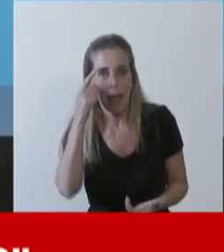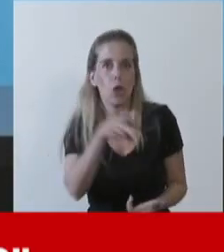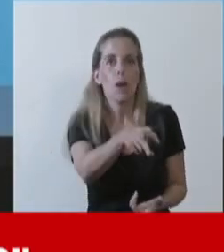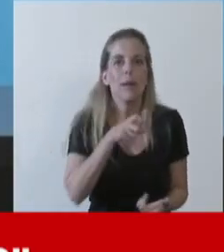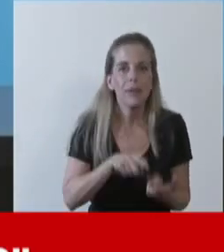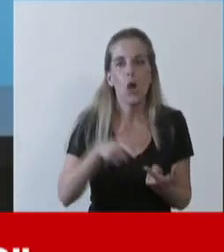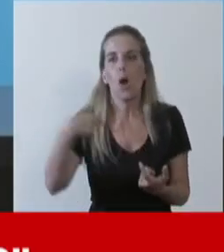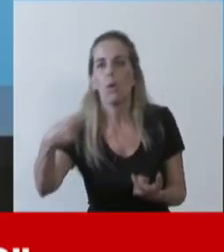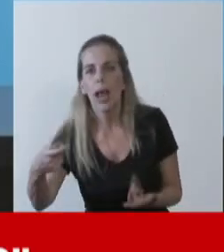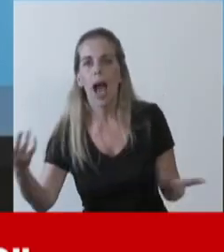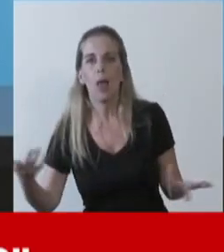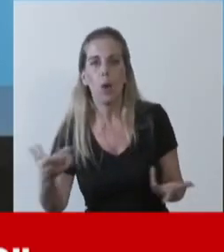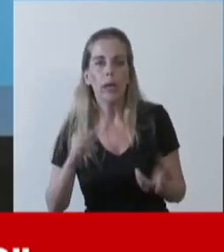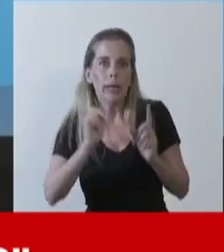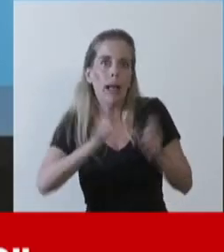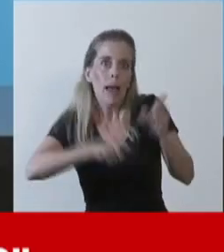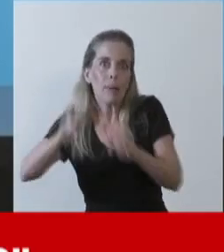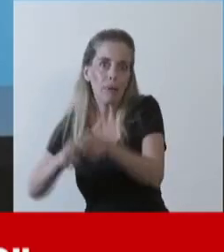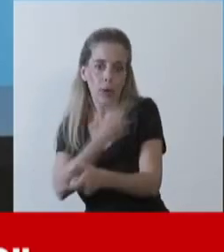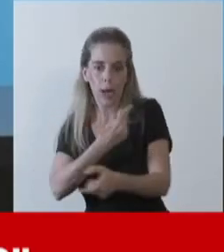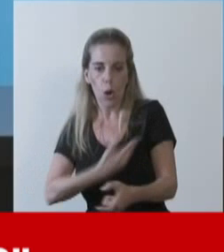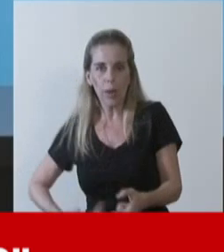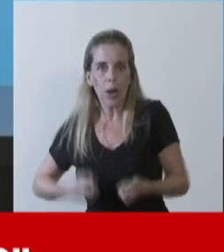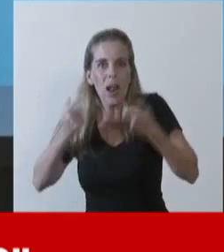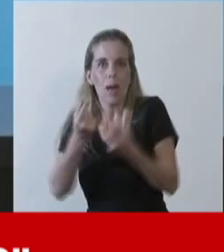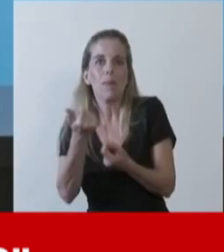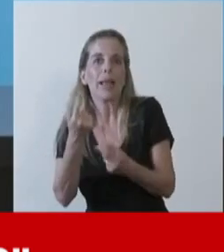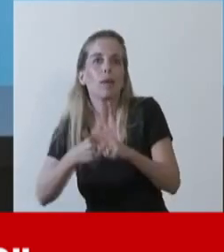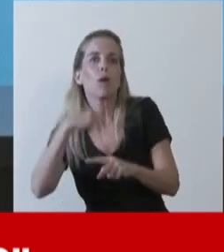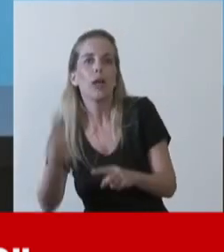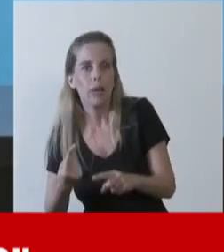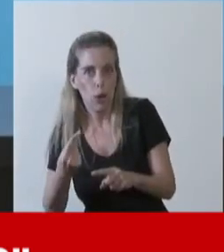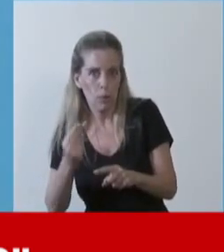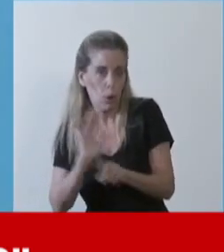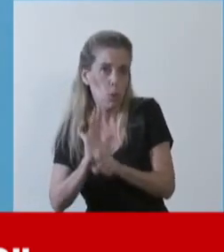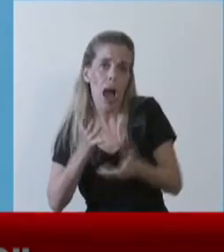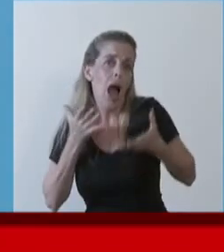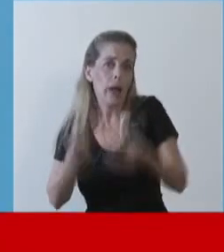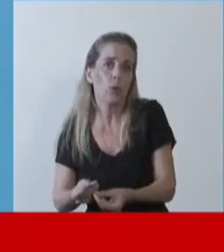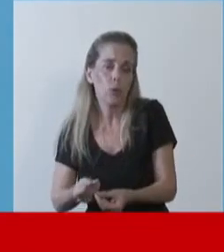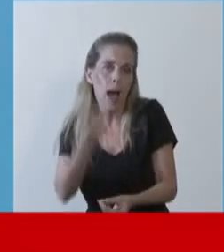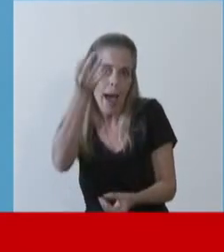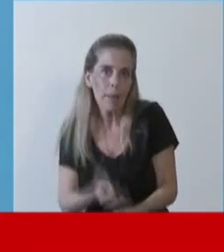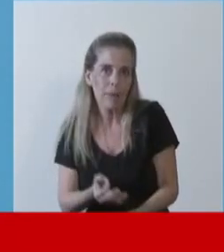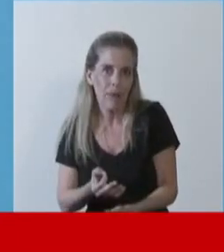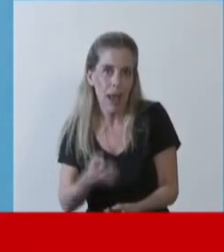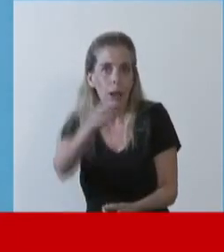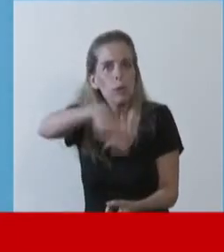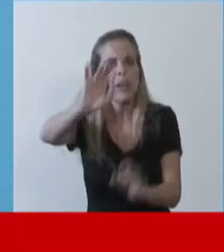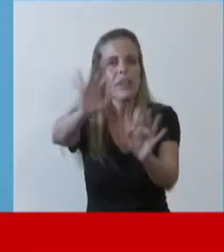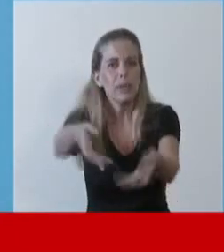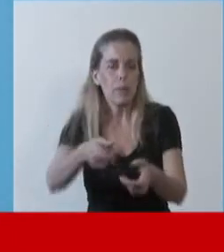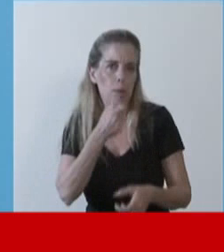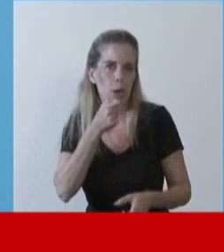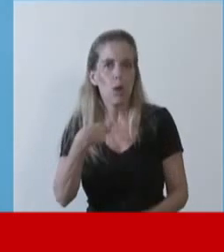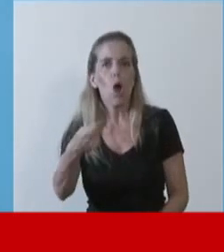de los pensionados y de quienes reciben asignaciones. Para que ustedes tengan una idea, para los jubilados